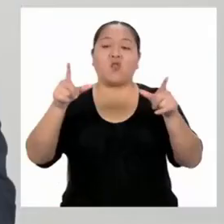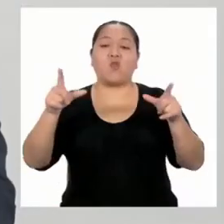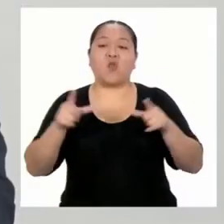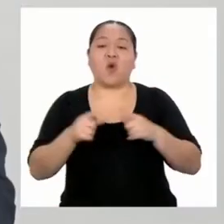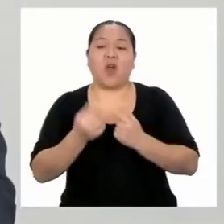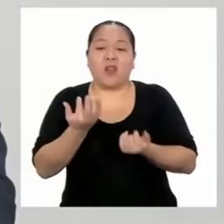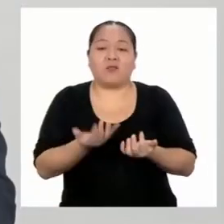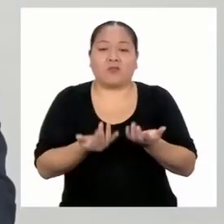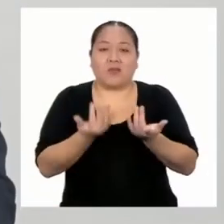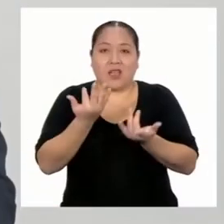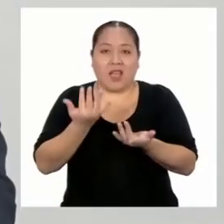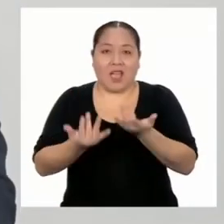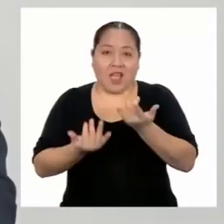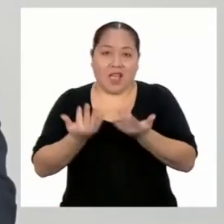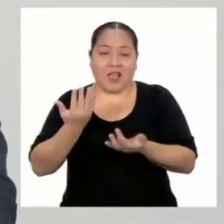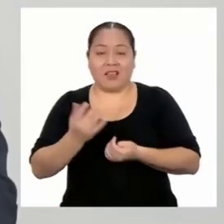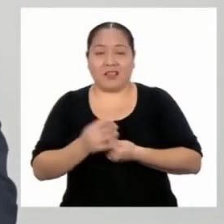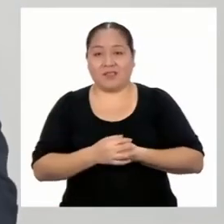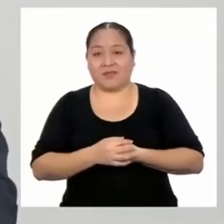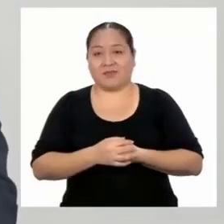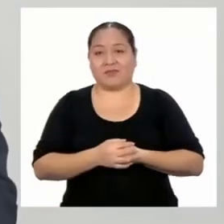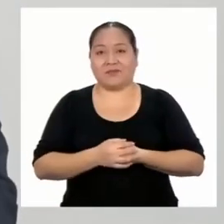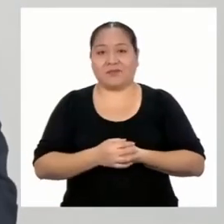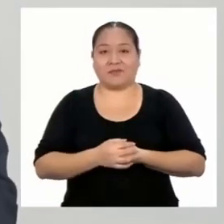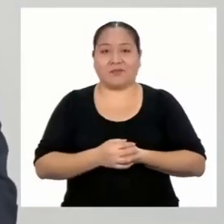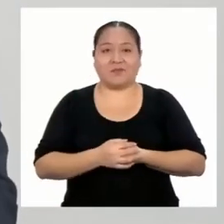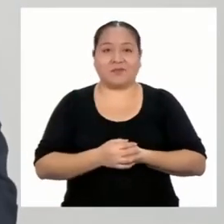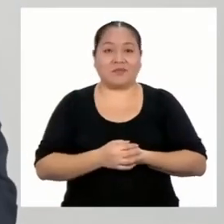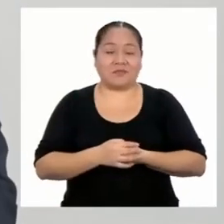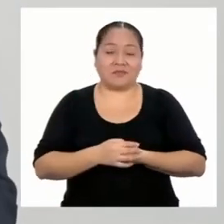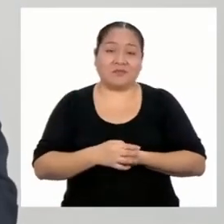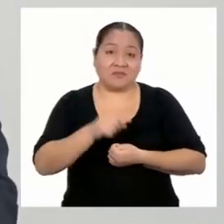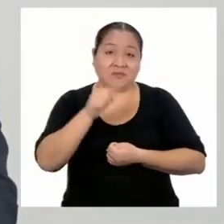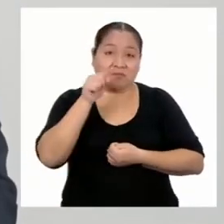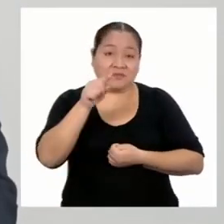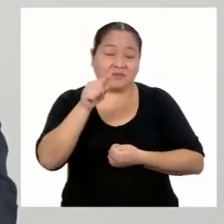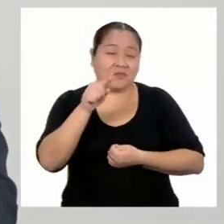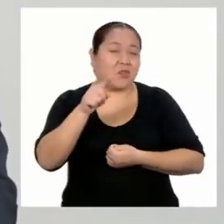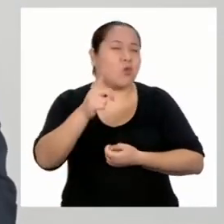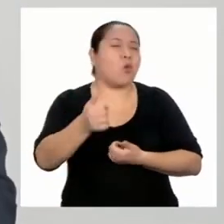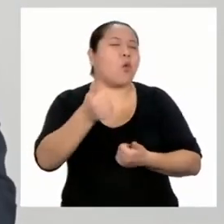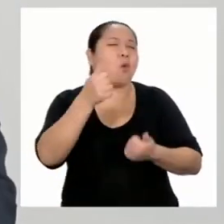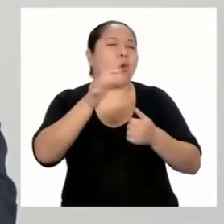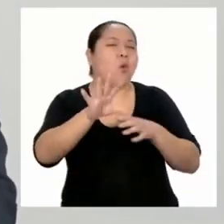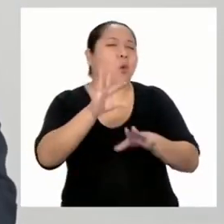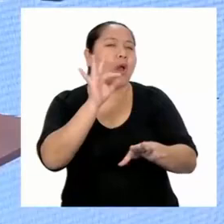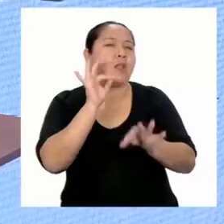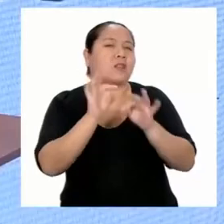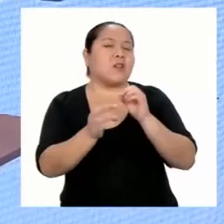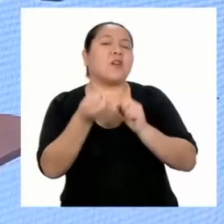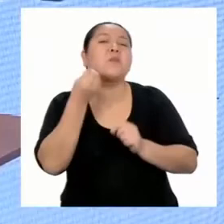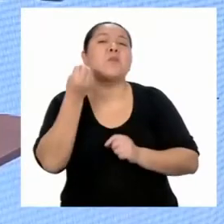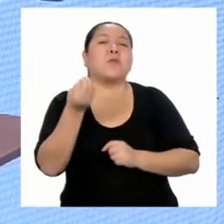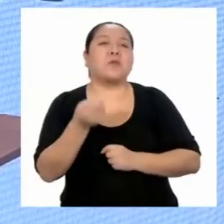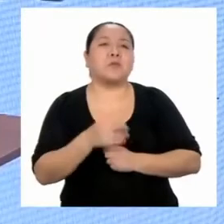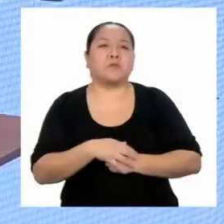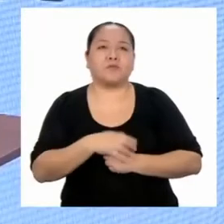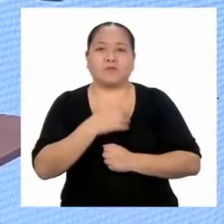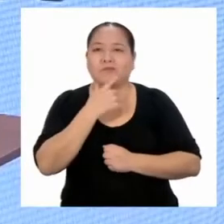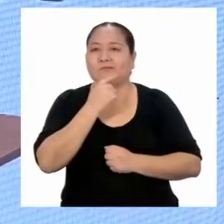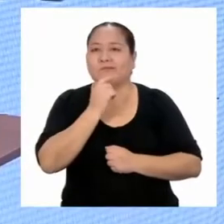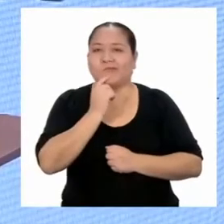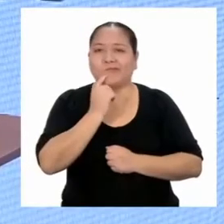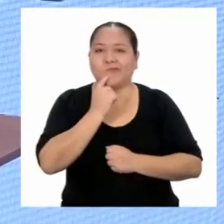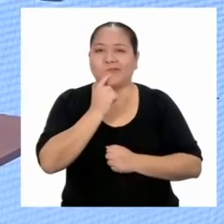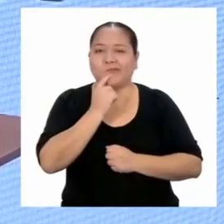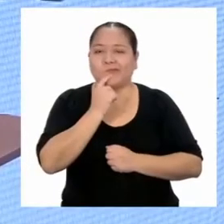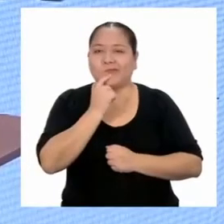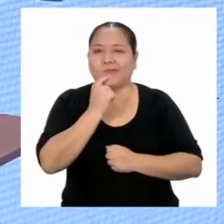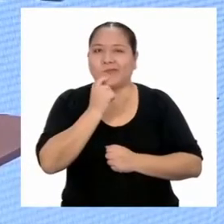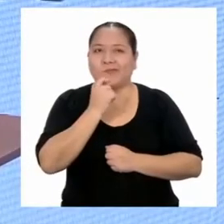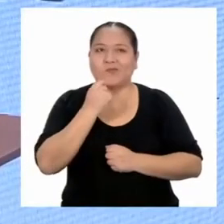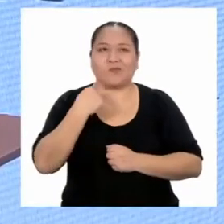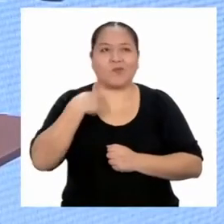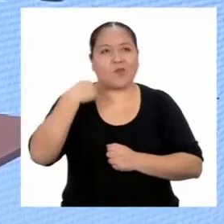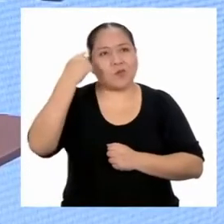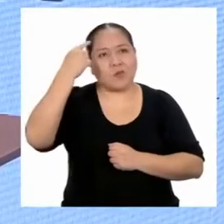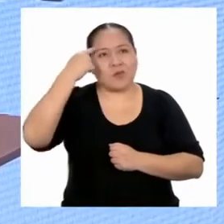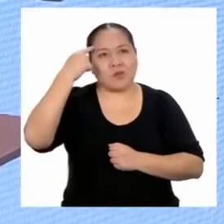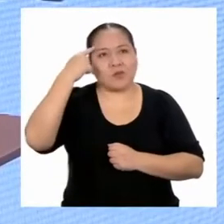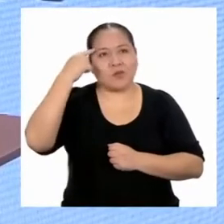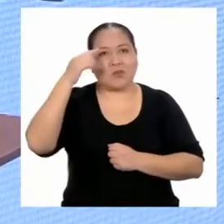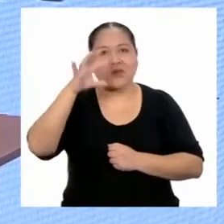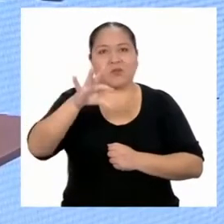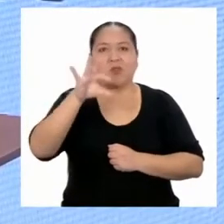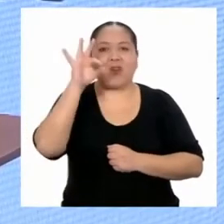verdes. Muy bien. Si fuera por ti, ¿cuál escogerías y por qué? Creo que me quedaría